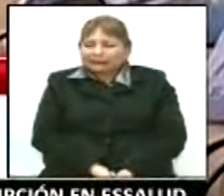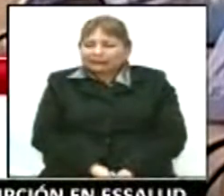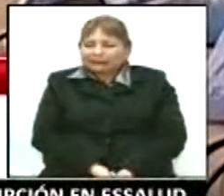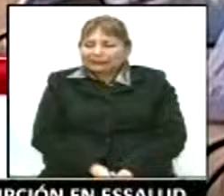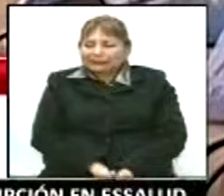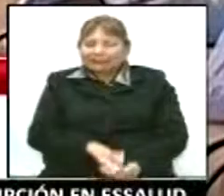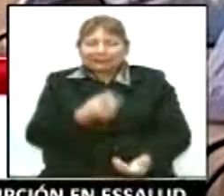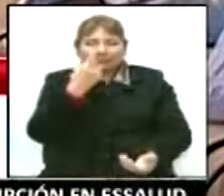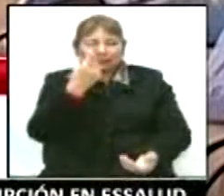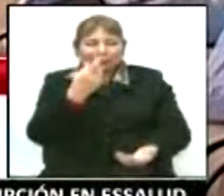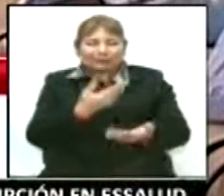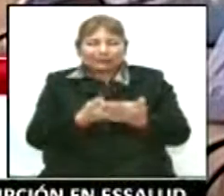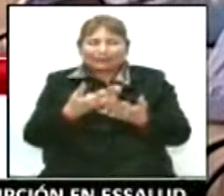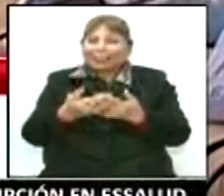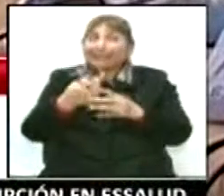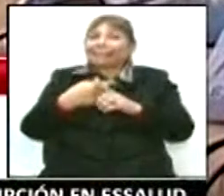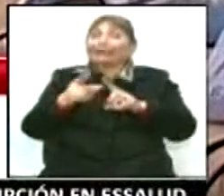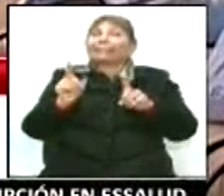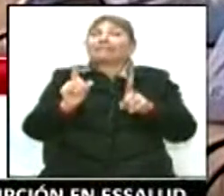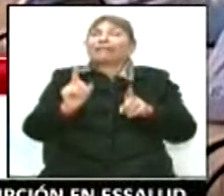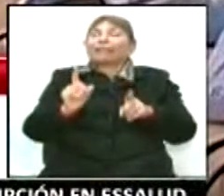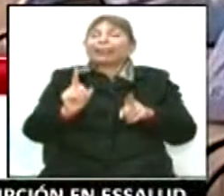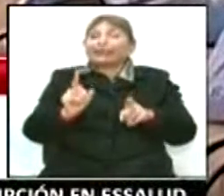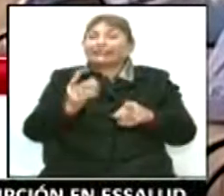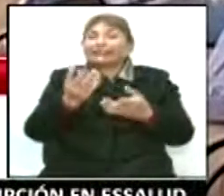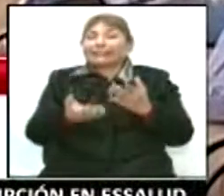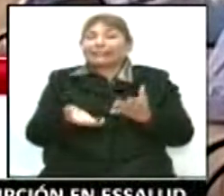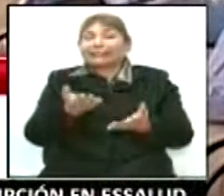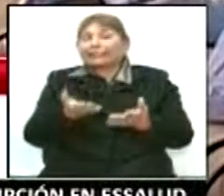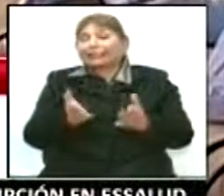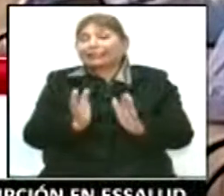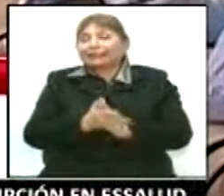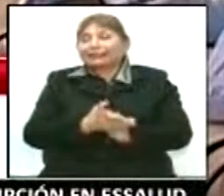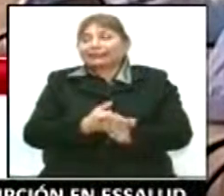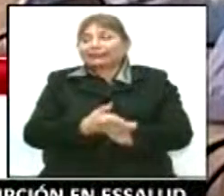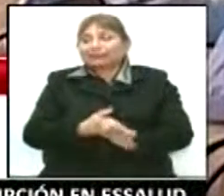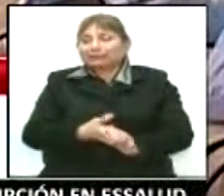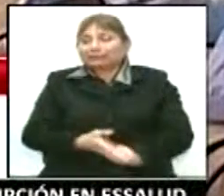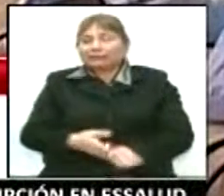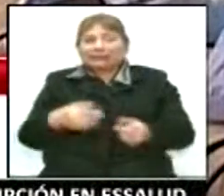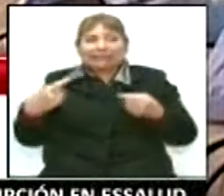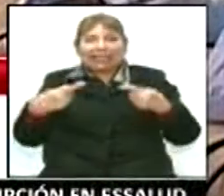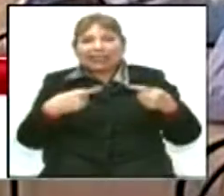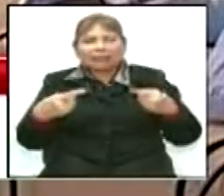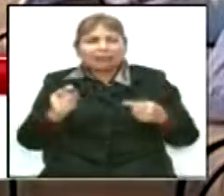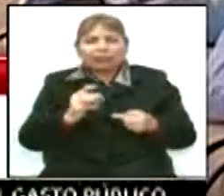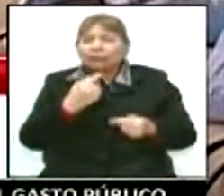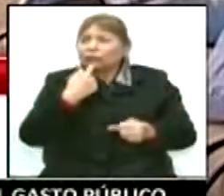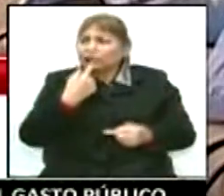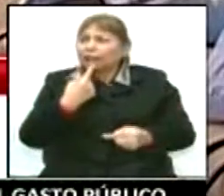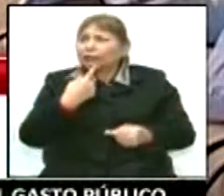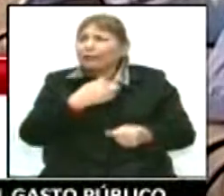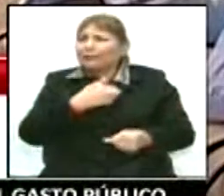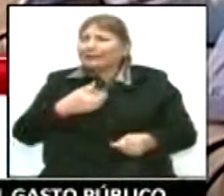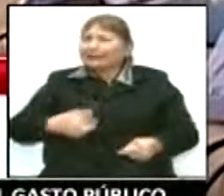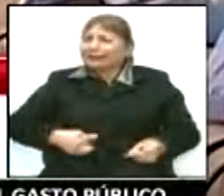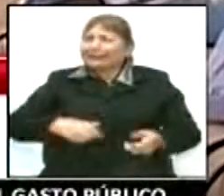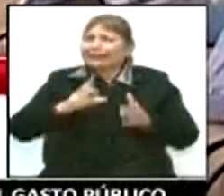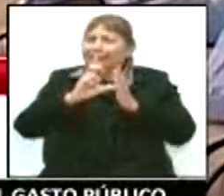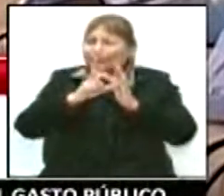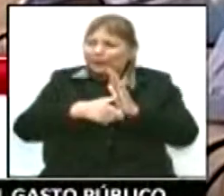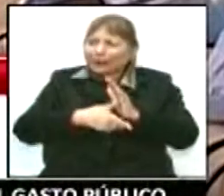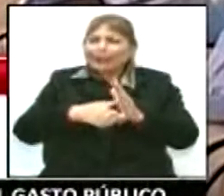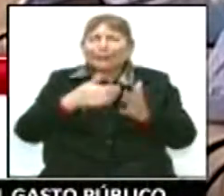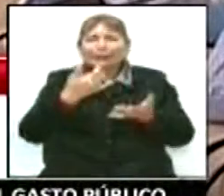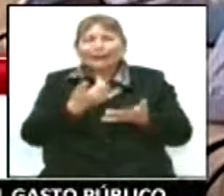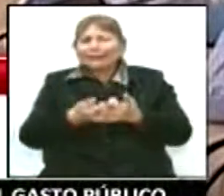con unas diferencias quizás que nos generen más discrepancias. Entonces, yo lo que digo, presidente, es que el único objetivo